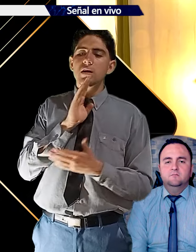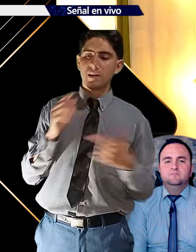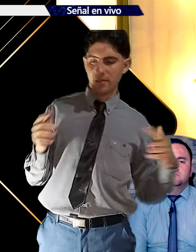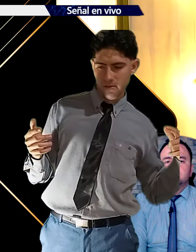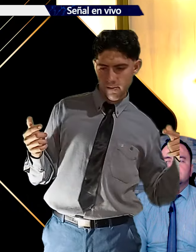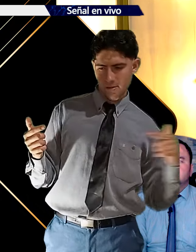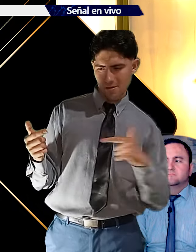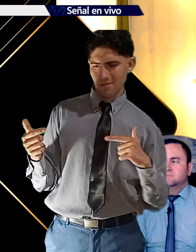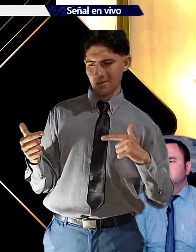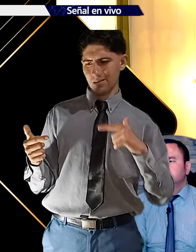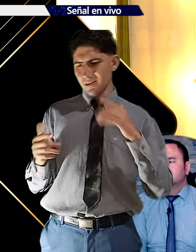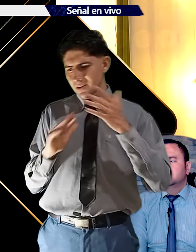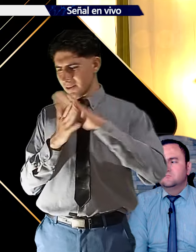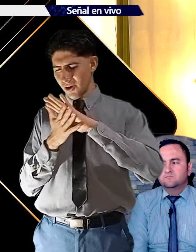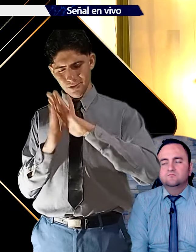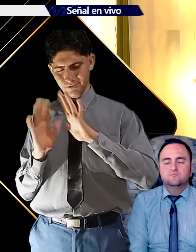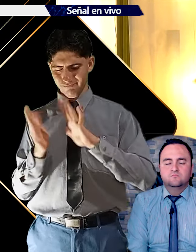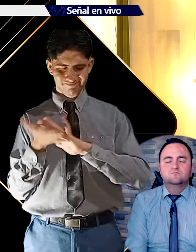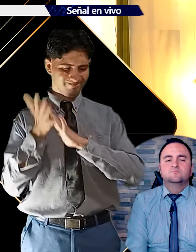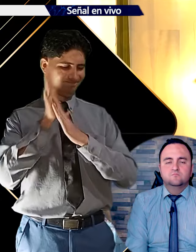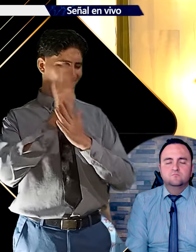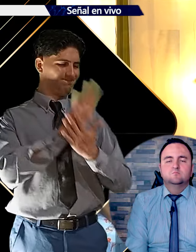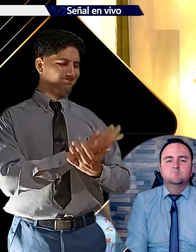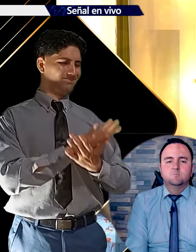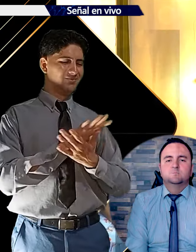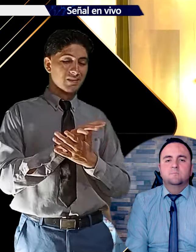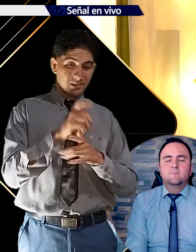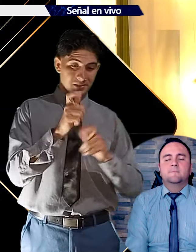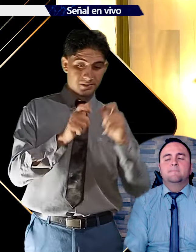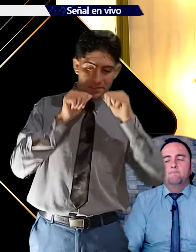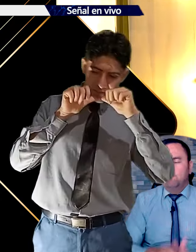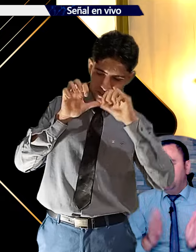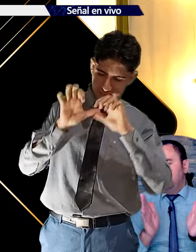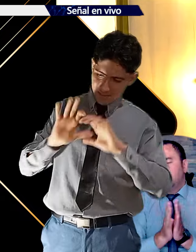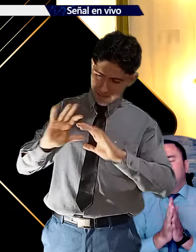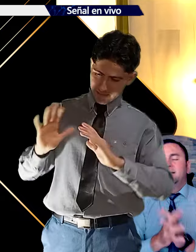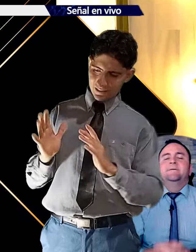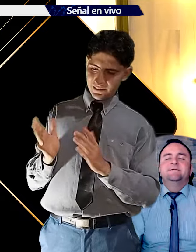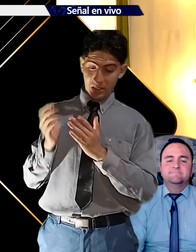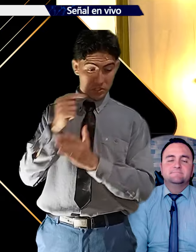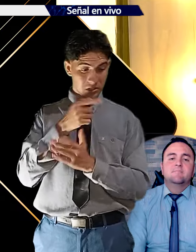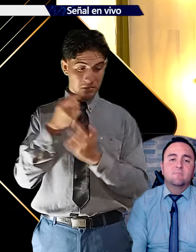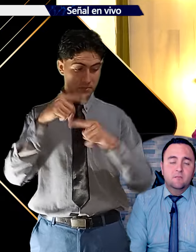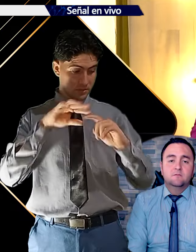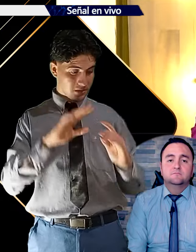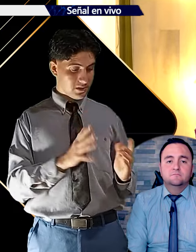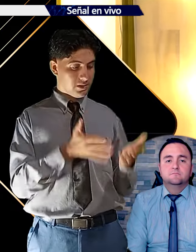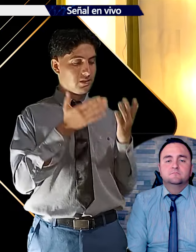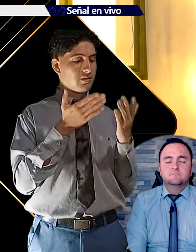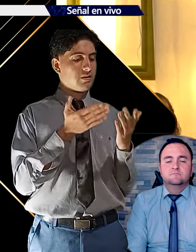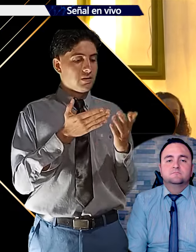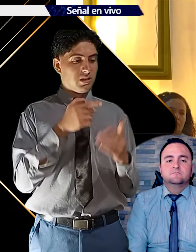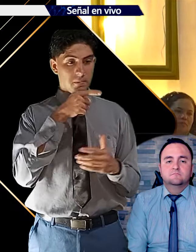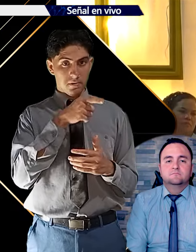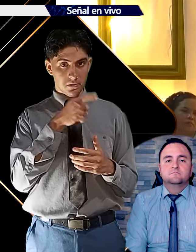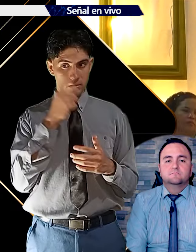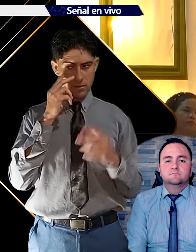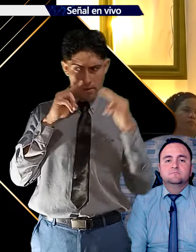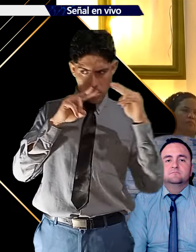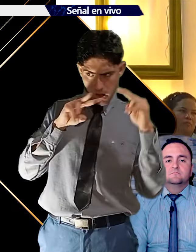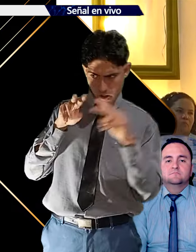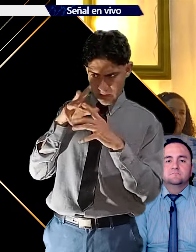a molestar. Y a los que te bendijeren serán bendecidos, y a los que te